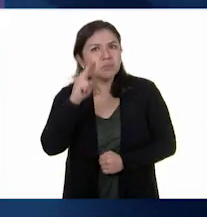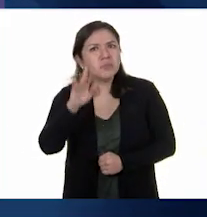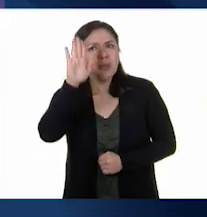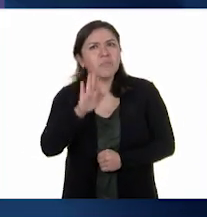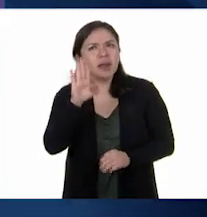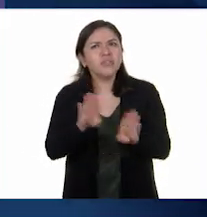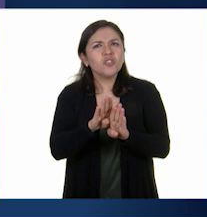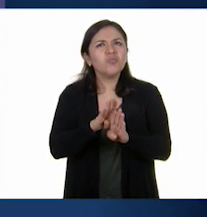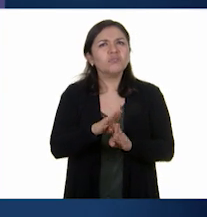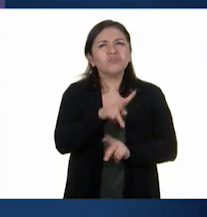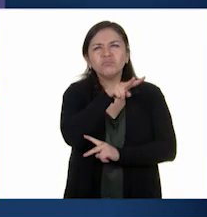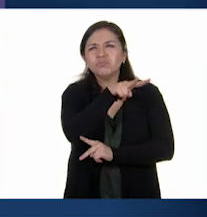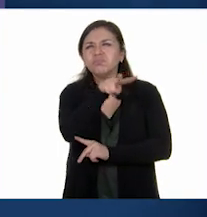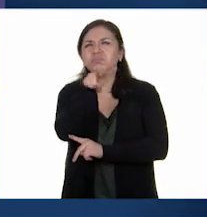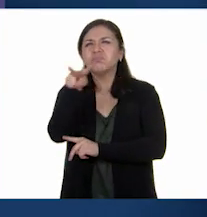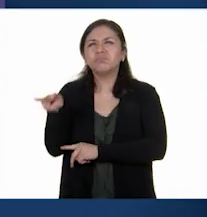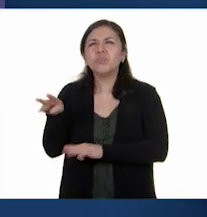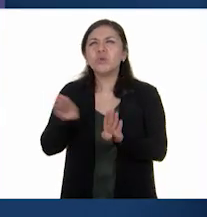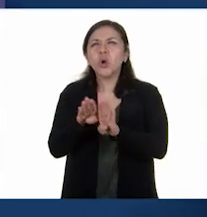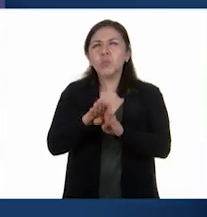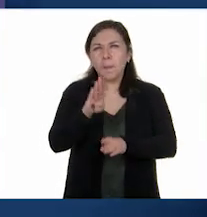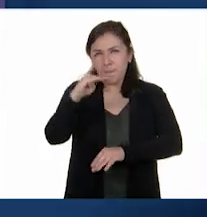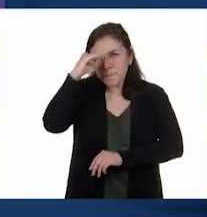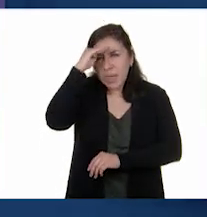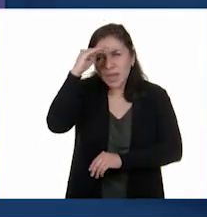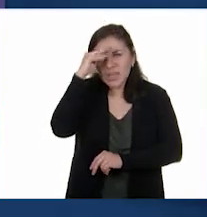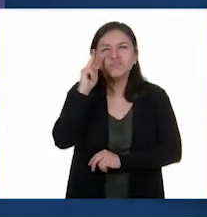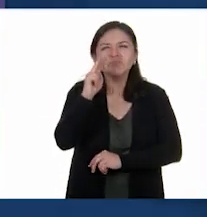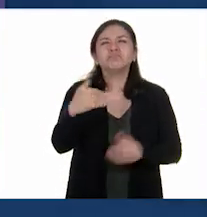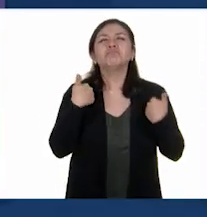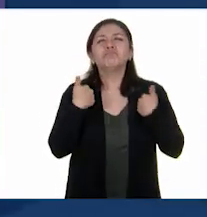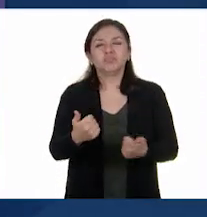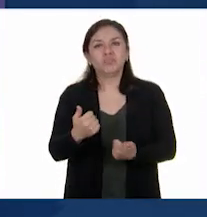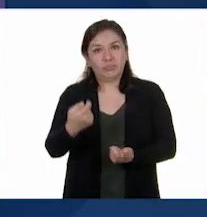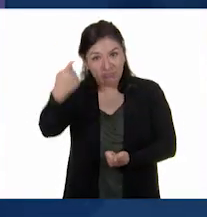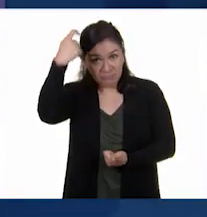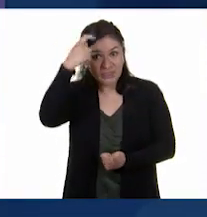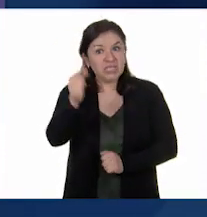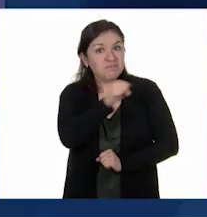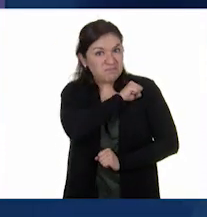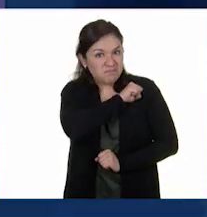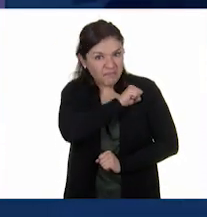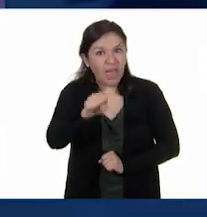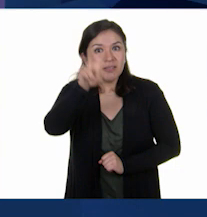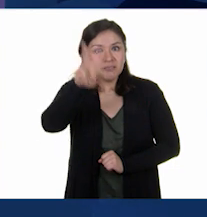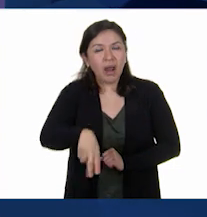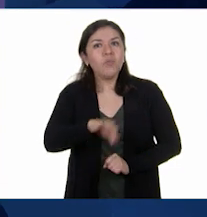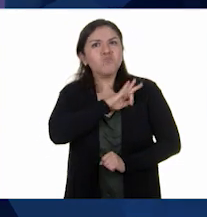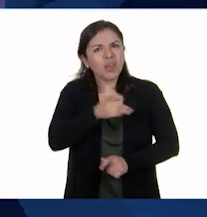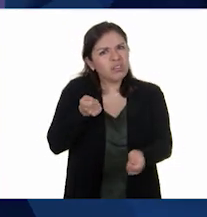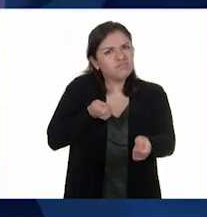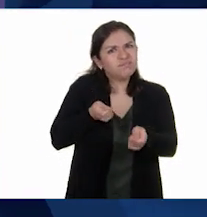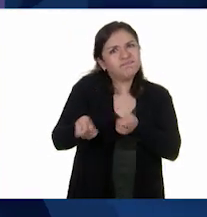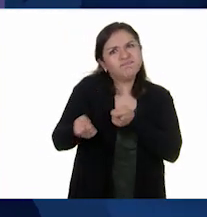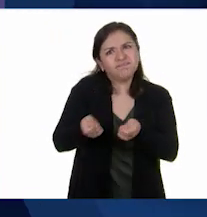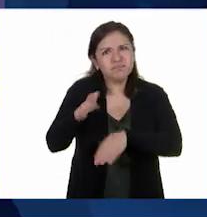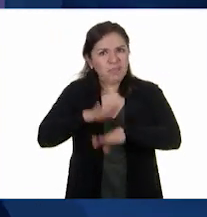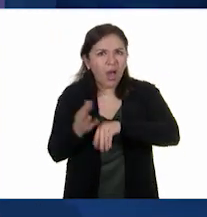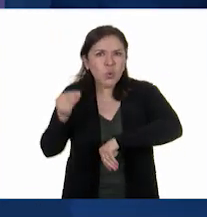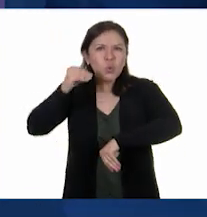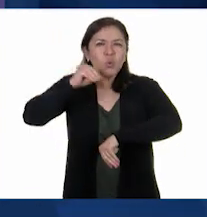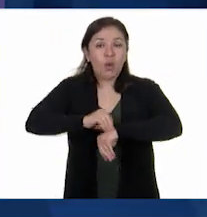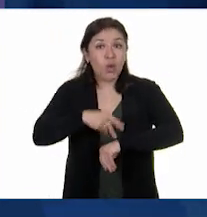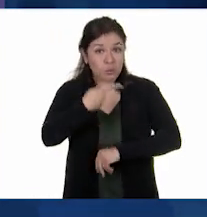las almas, sin interrogar, averigua y comprende. Es cruel hasta la brutalidad, dominante hasta la posesión absoluta.